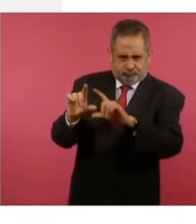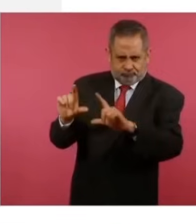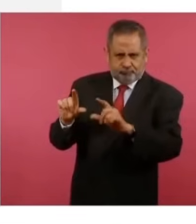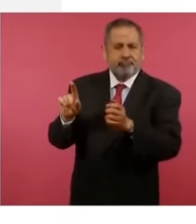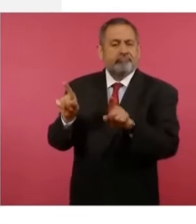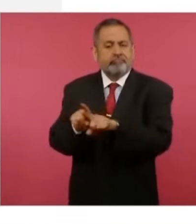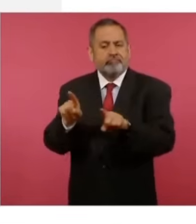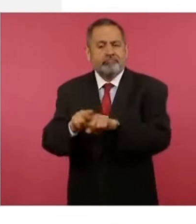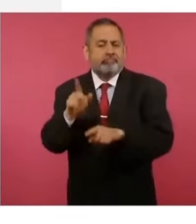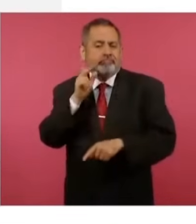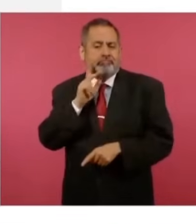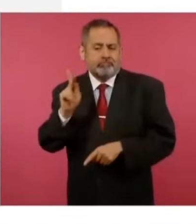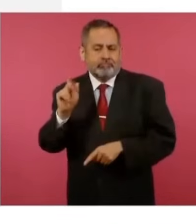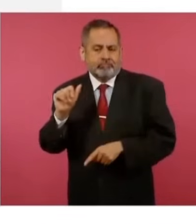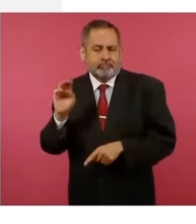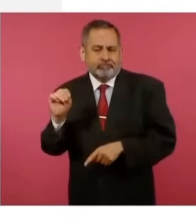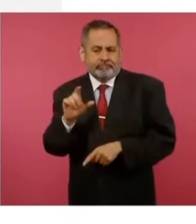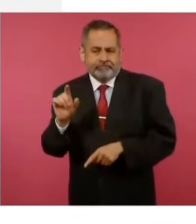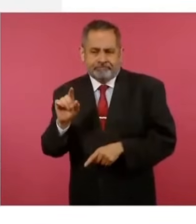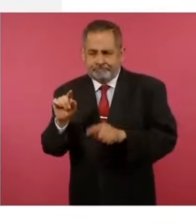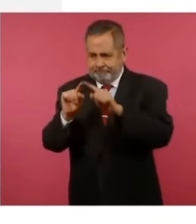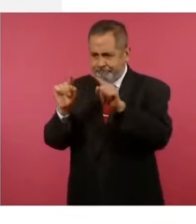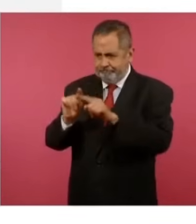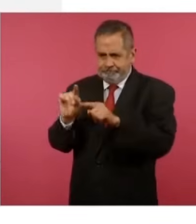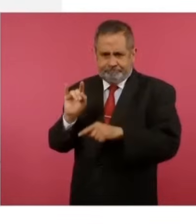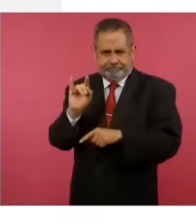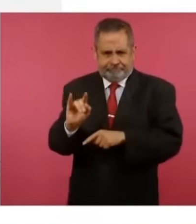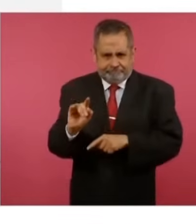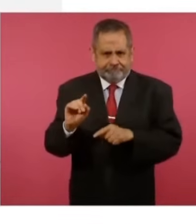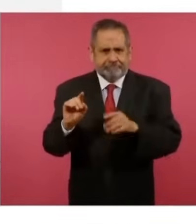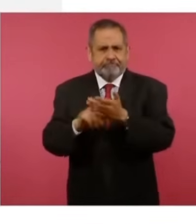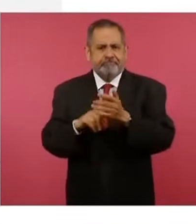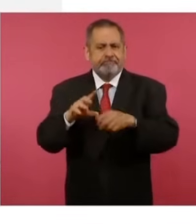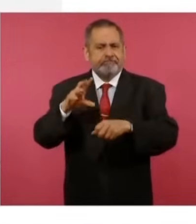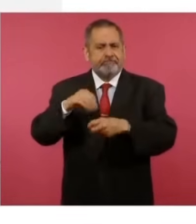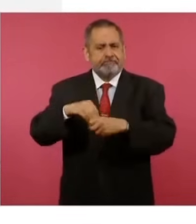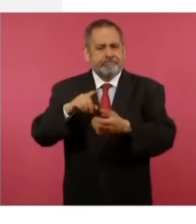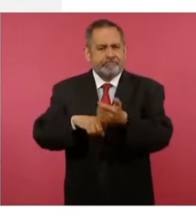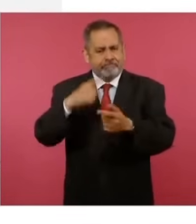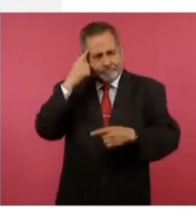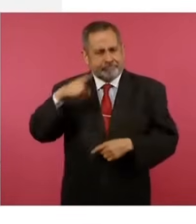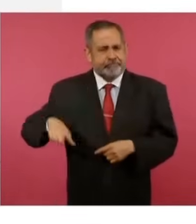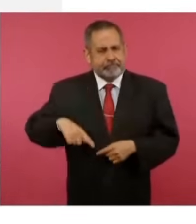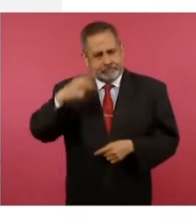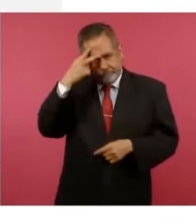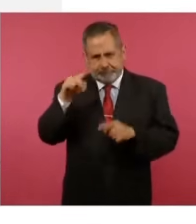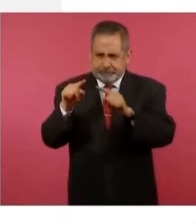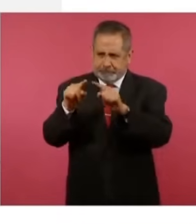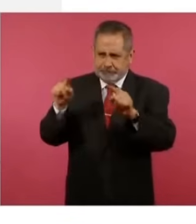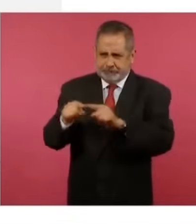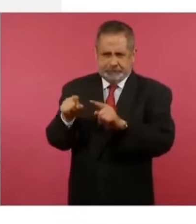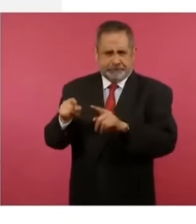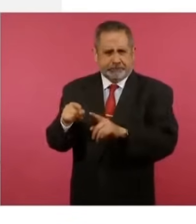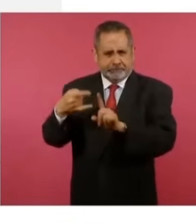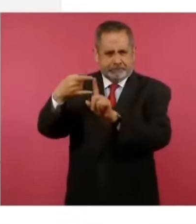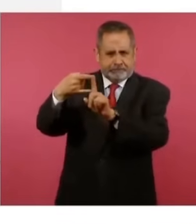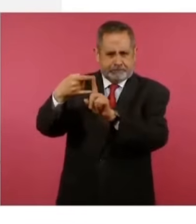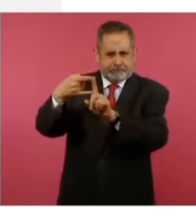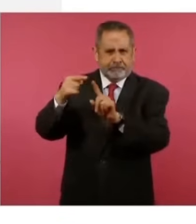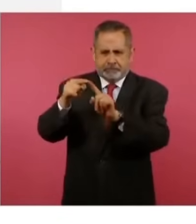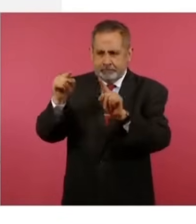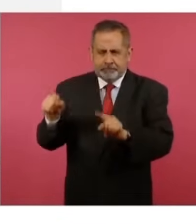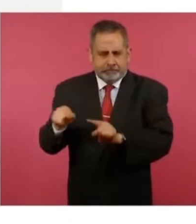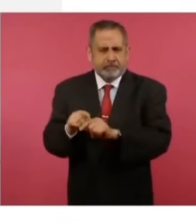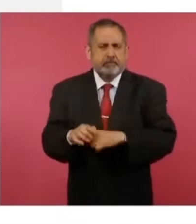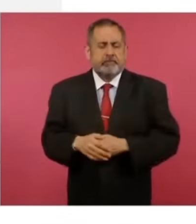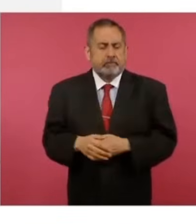cómo funcionan las estafas en internet usando al gobierno de México. Las víctimas ven